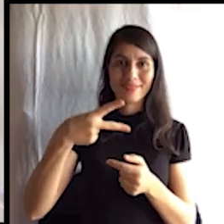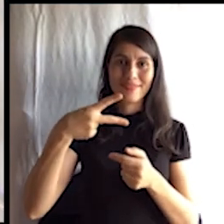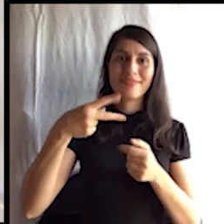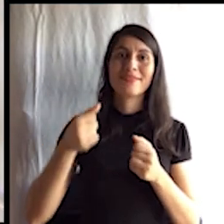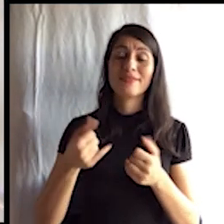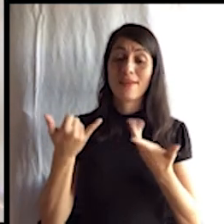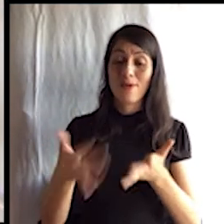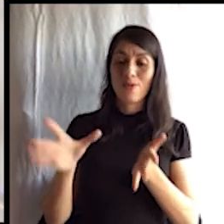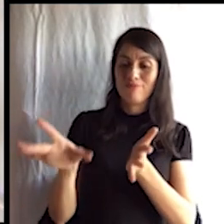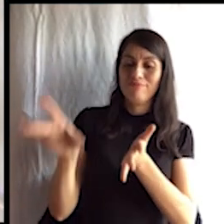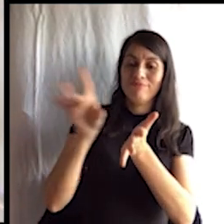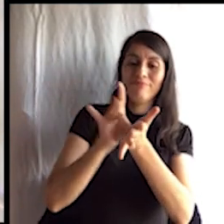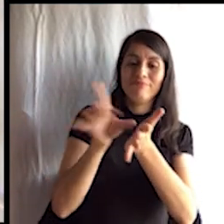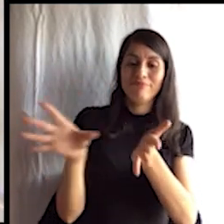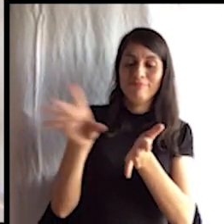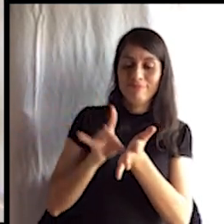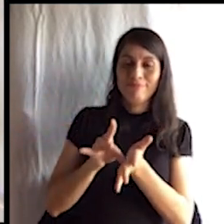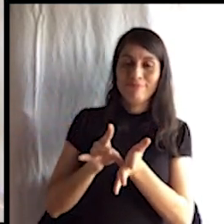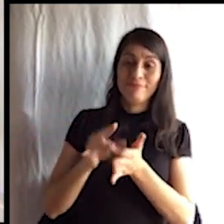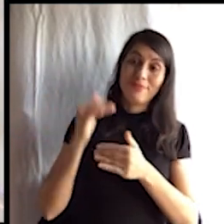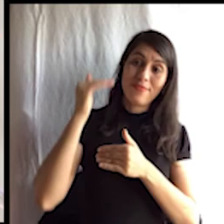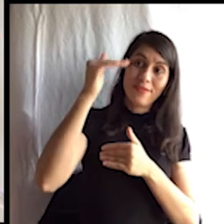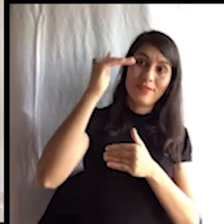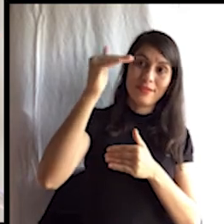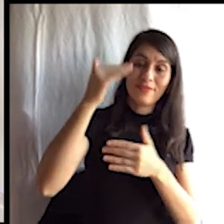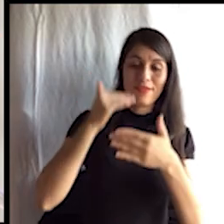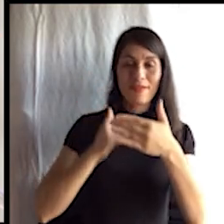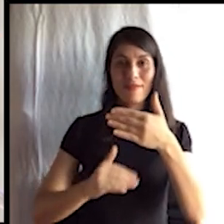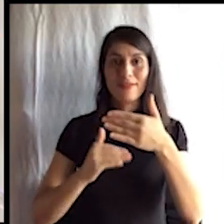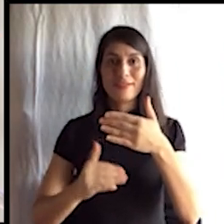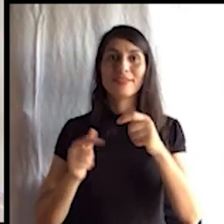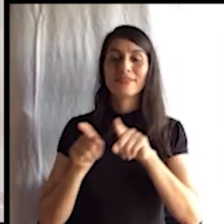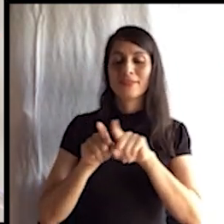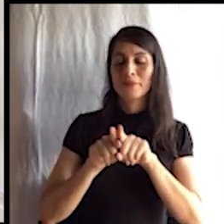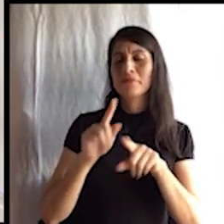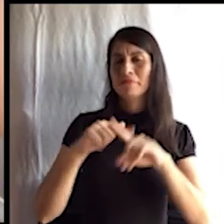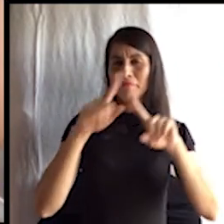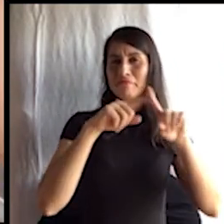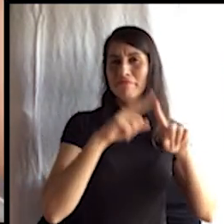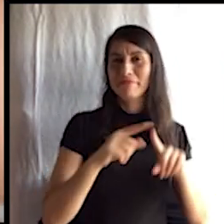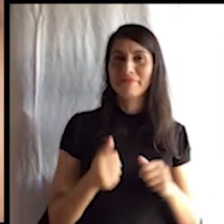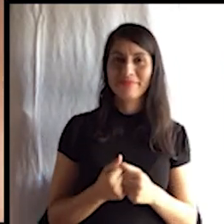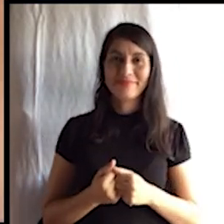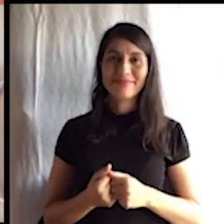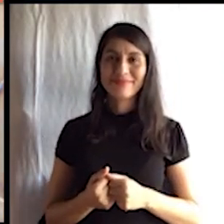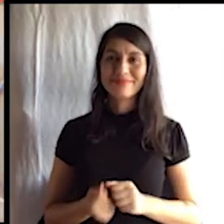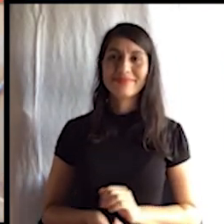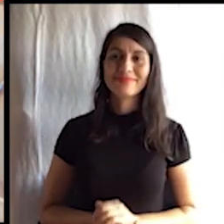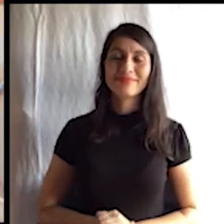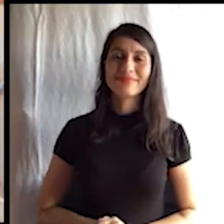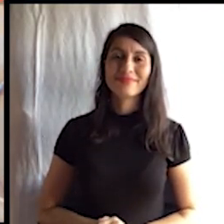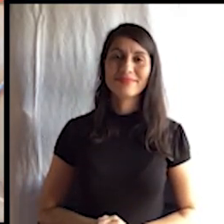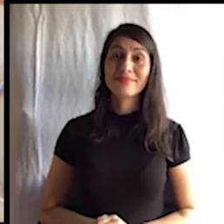Ahora vamos a pegarlo en la parte de arriba para hacer las antenas.